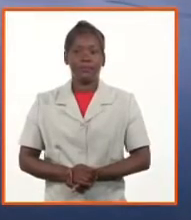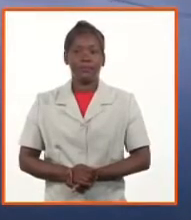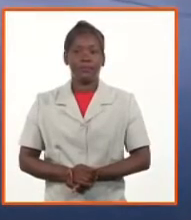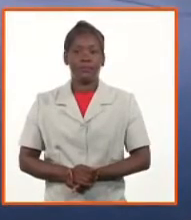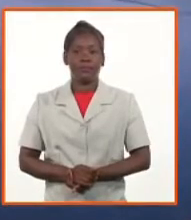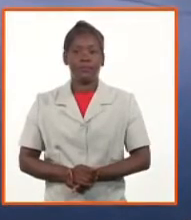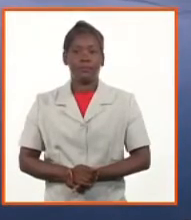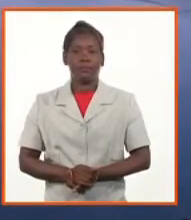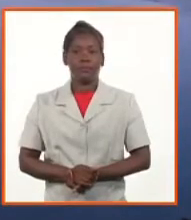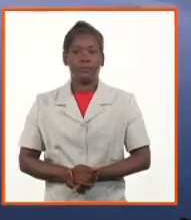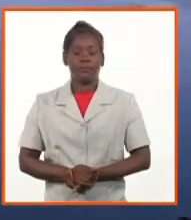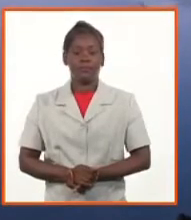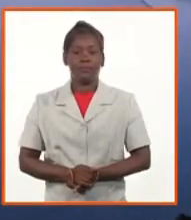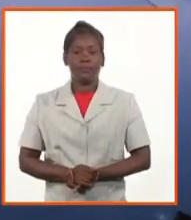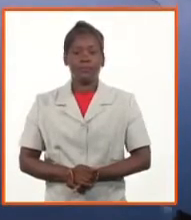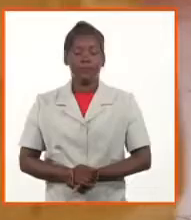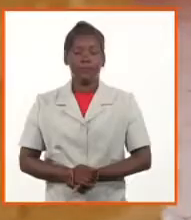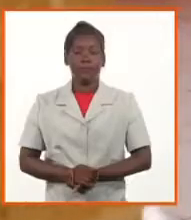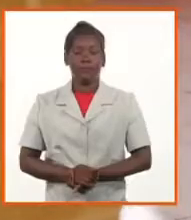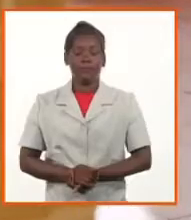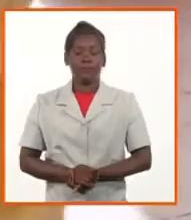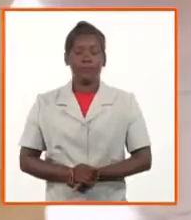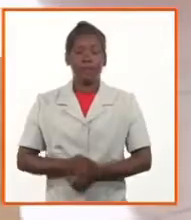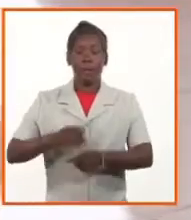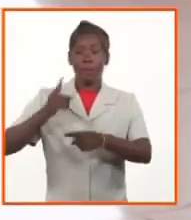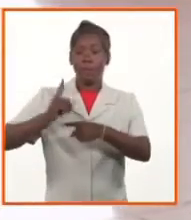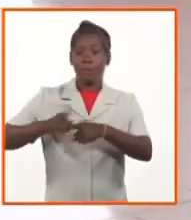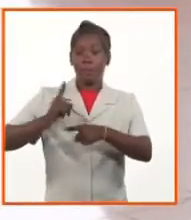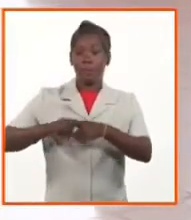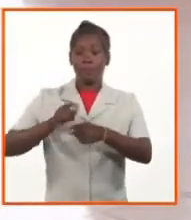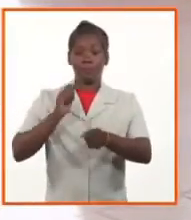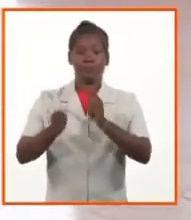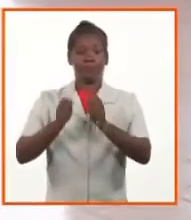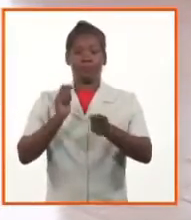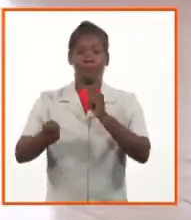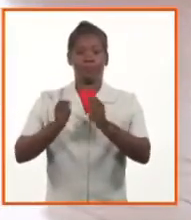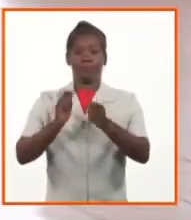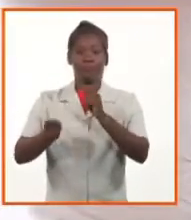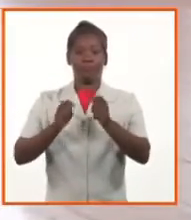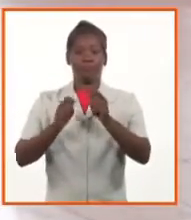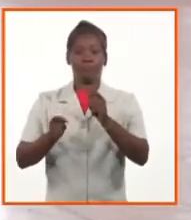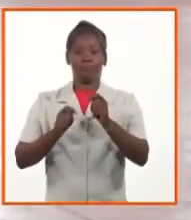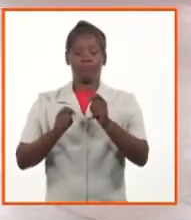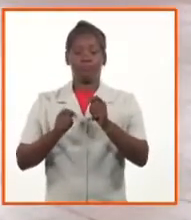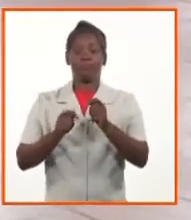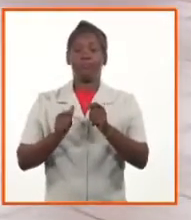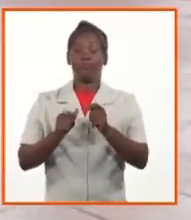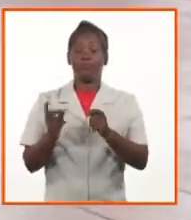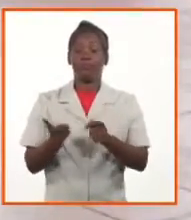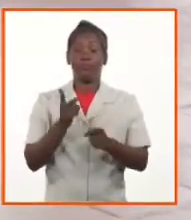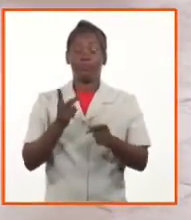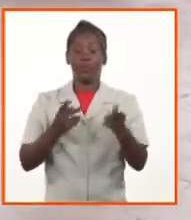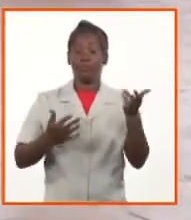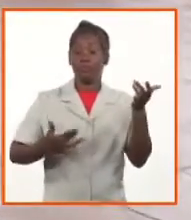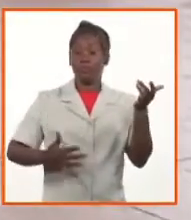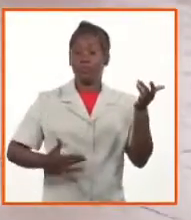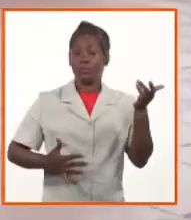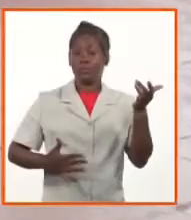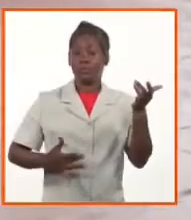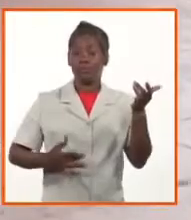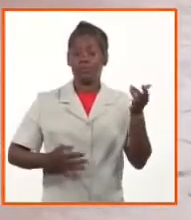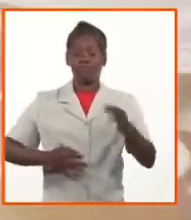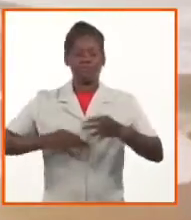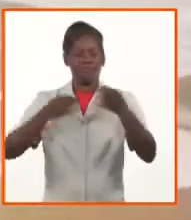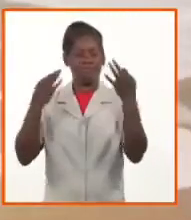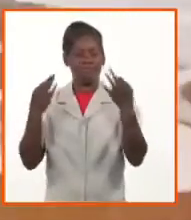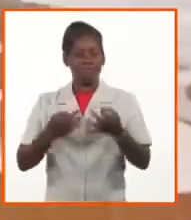Tiple y güiro, maraca y clave, guitarra verde de esperanza viva, testigos de este dolor de